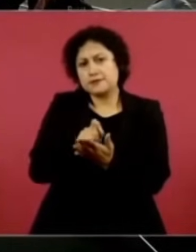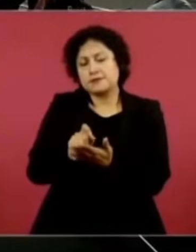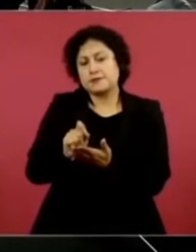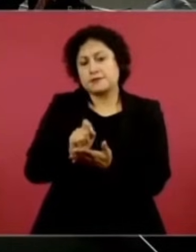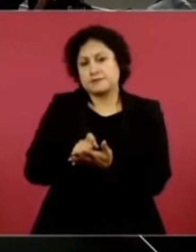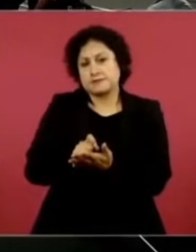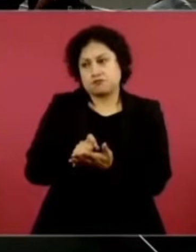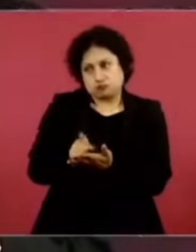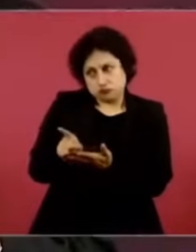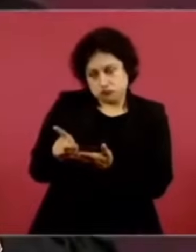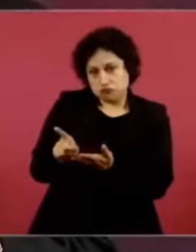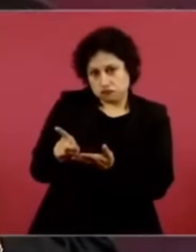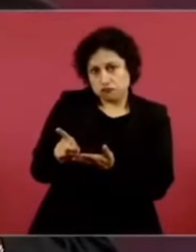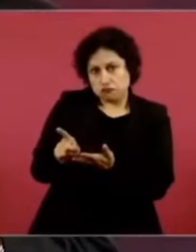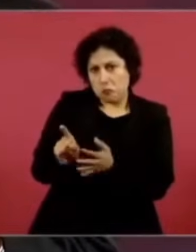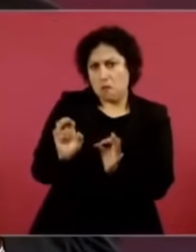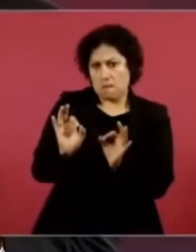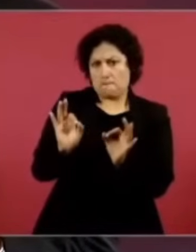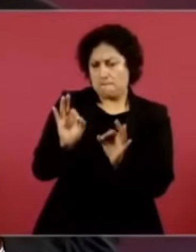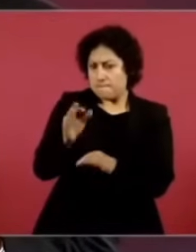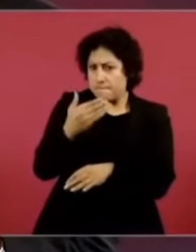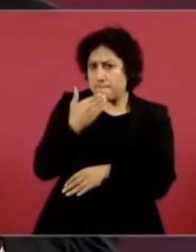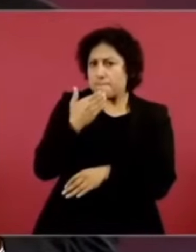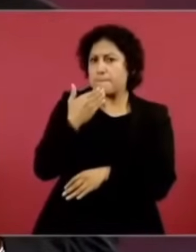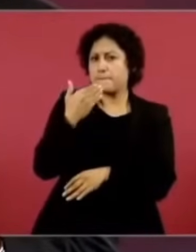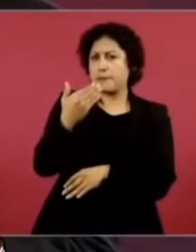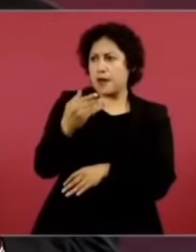buenos y progresistas.